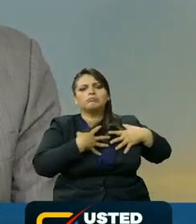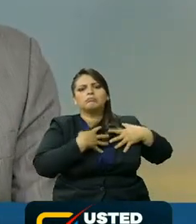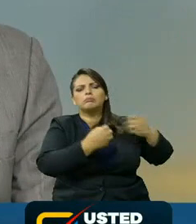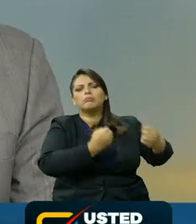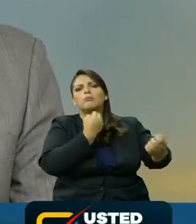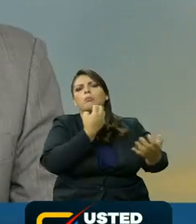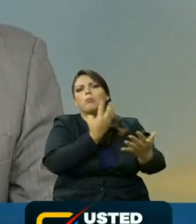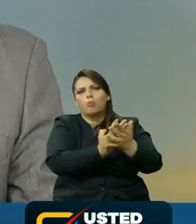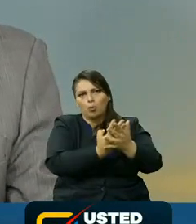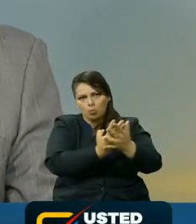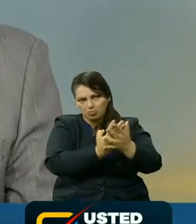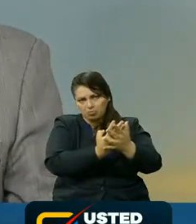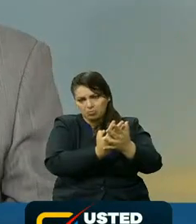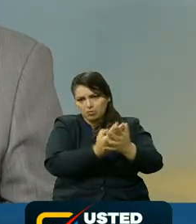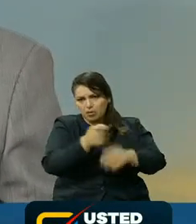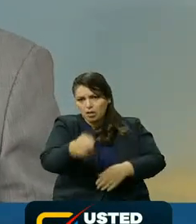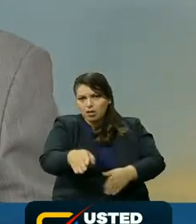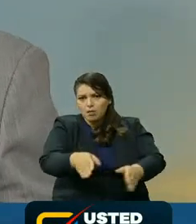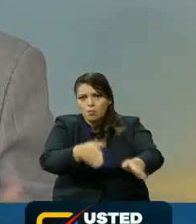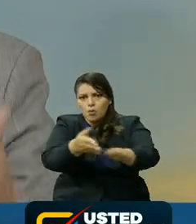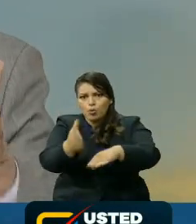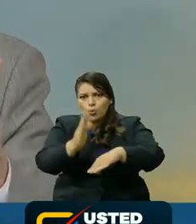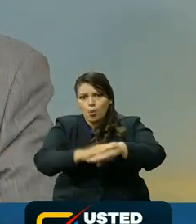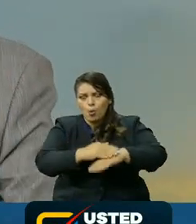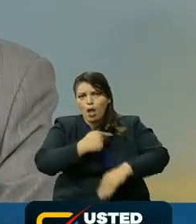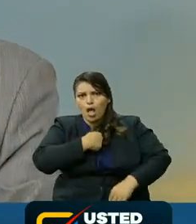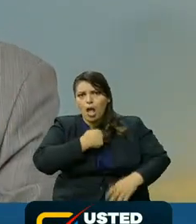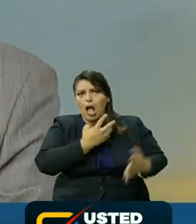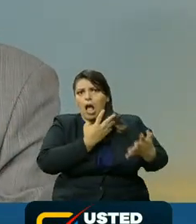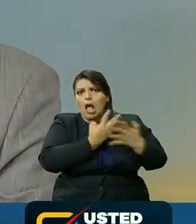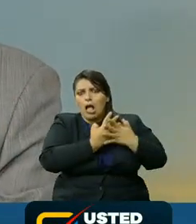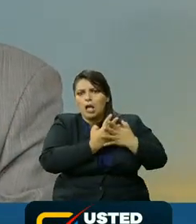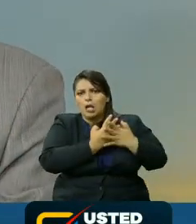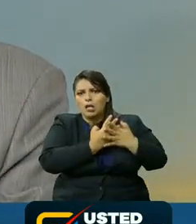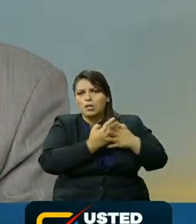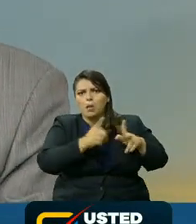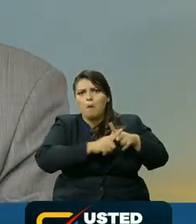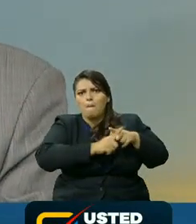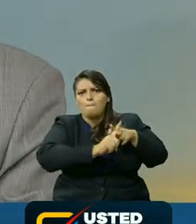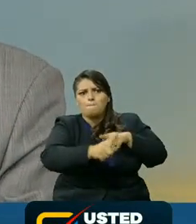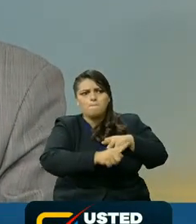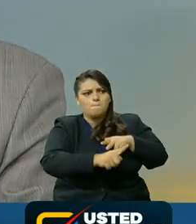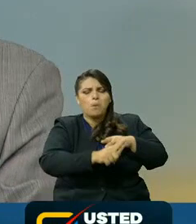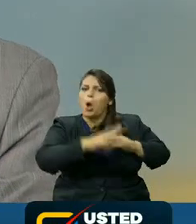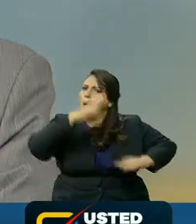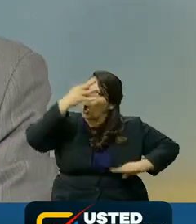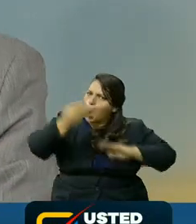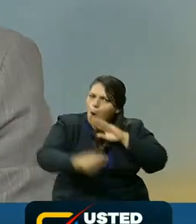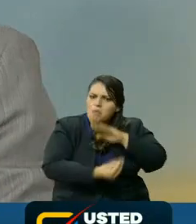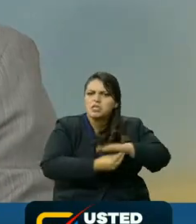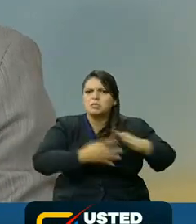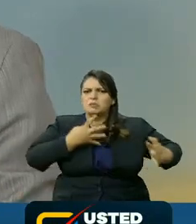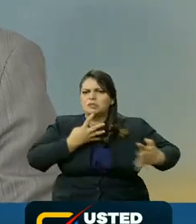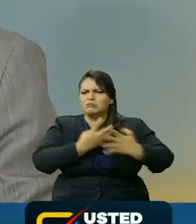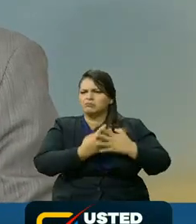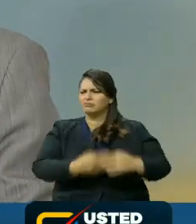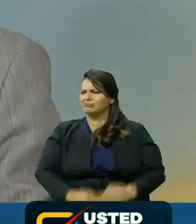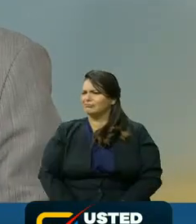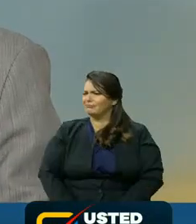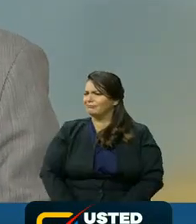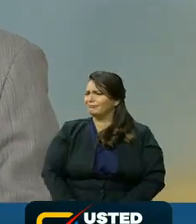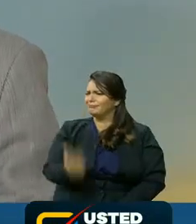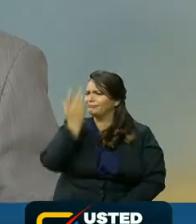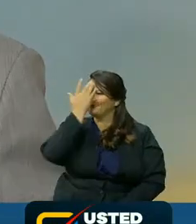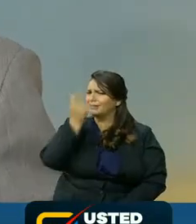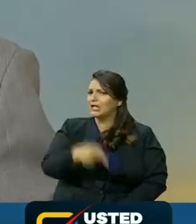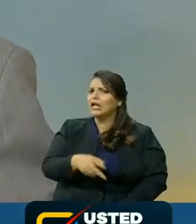fuga. ¿Desde cuándo, señores legisladores, la fuga es delito? Para que se establezca que por la fuga tiene que aplicarse una